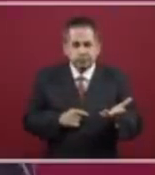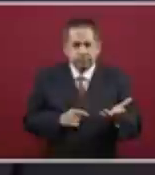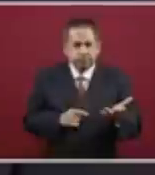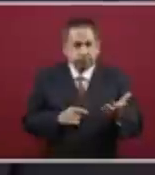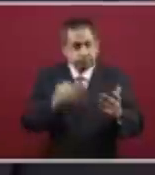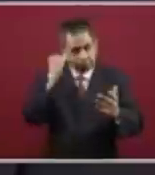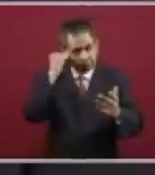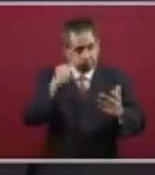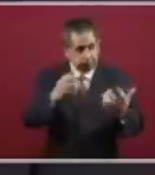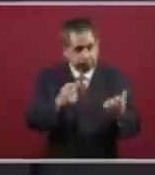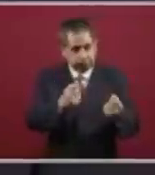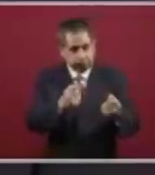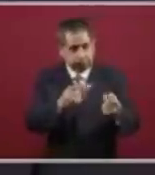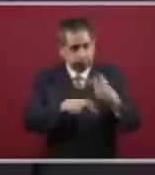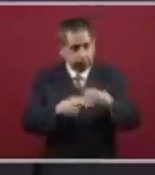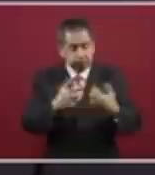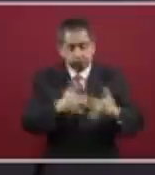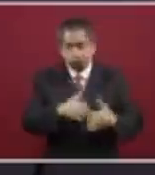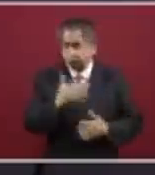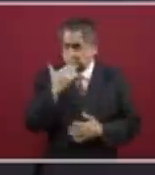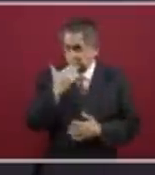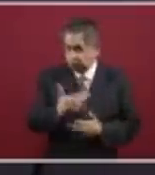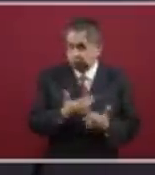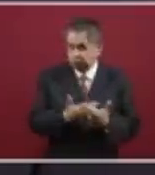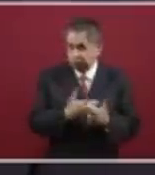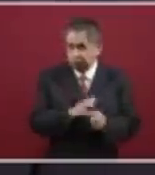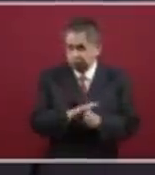modelo productivo